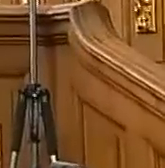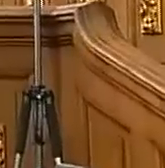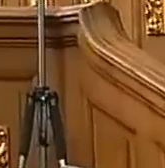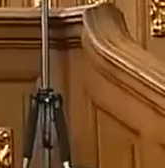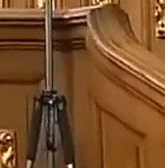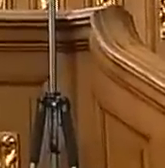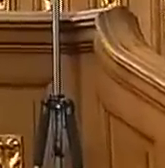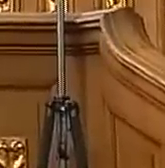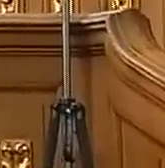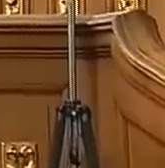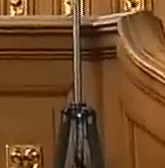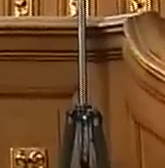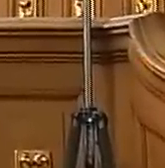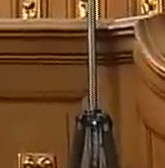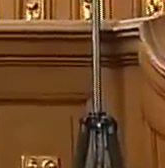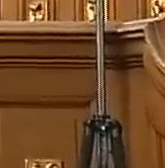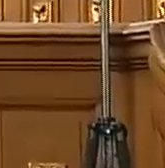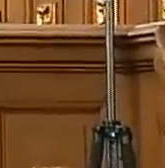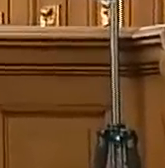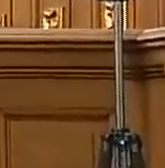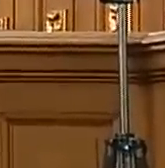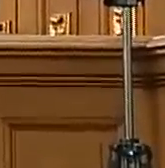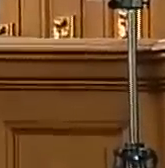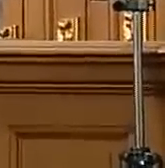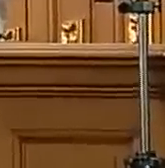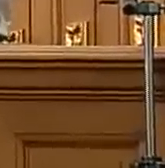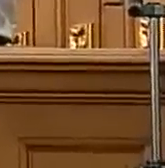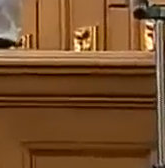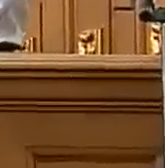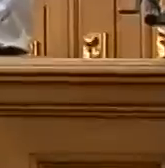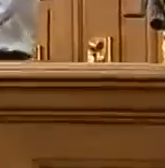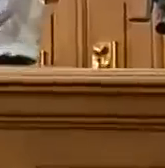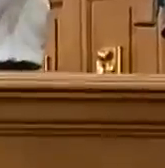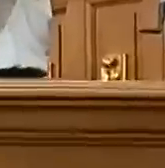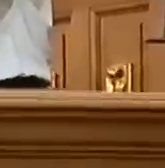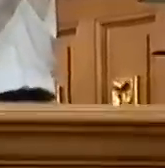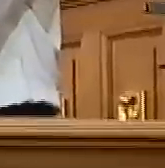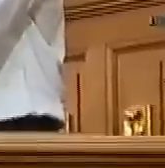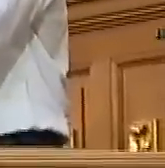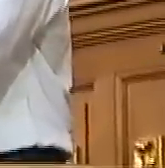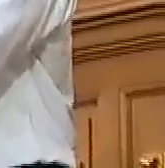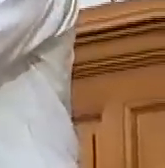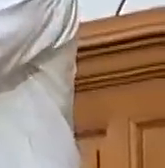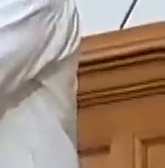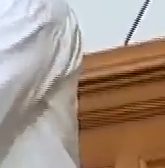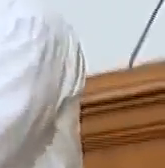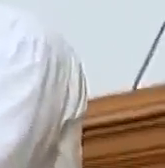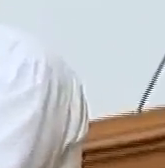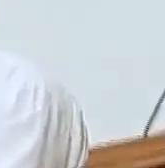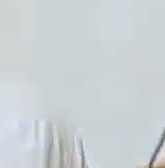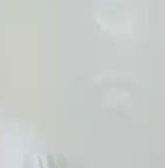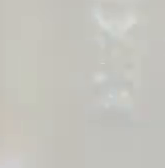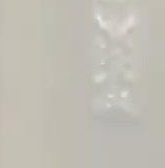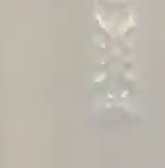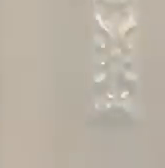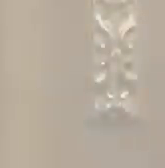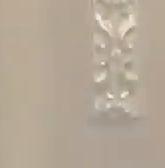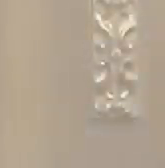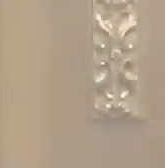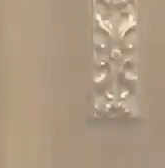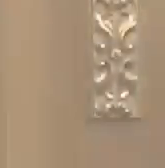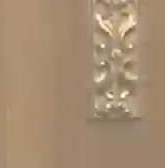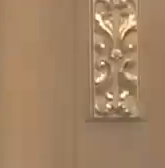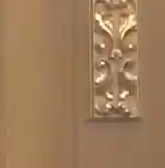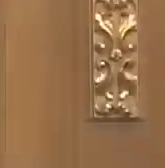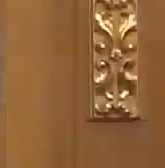Buenas tardes, presidente, colegas parlamentarios, parlamentarias, pueblo de Venezuela. El día de hoy queremos traer a esta